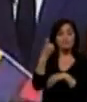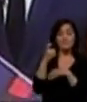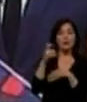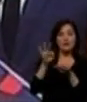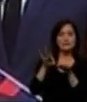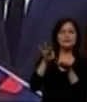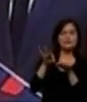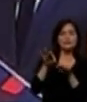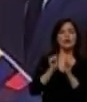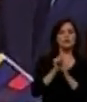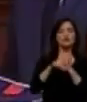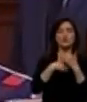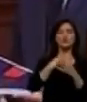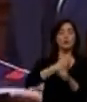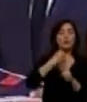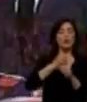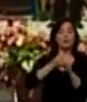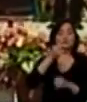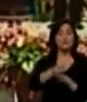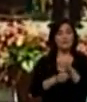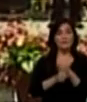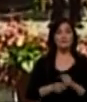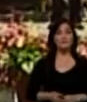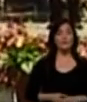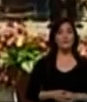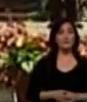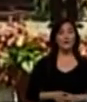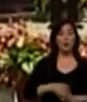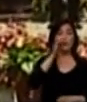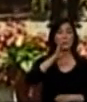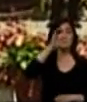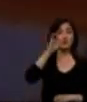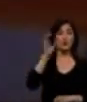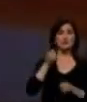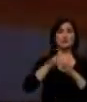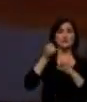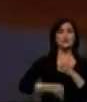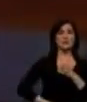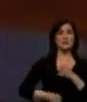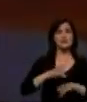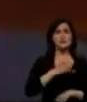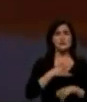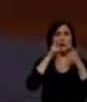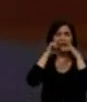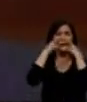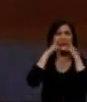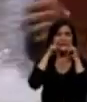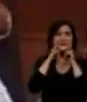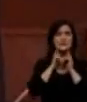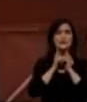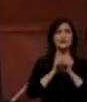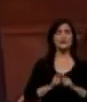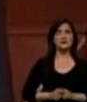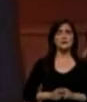que recopilan la gestión del Ejecutivo en el último año. Y tras escuchar una canción de despedida que lo conmovió hasta las lágrimas, sin